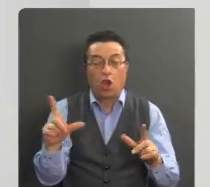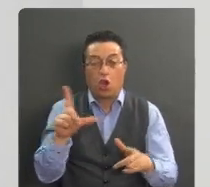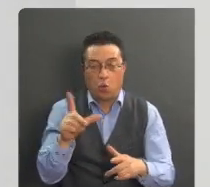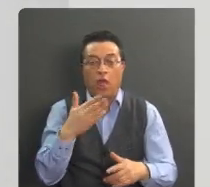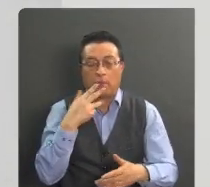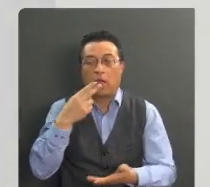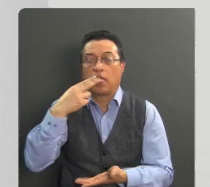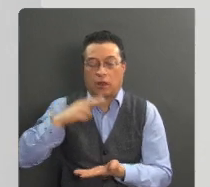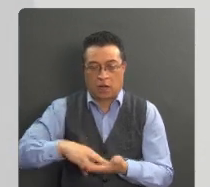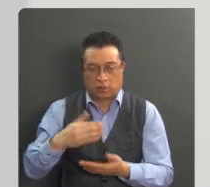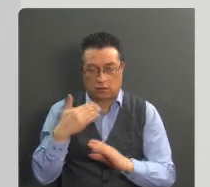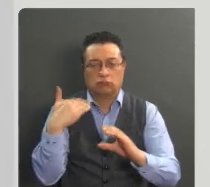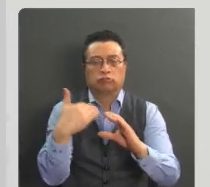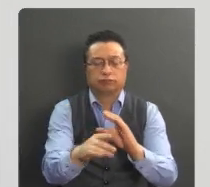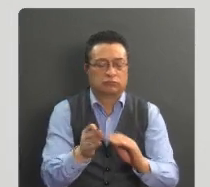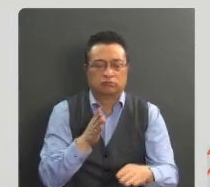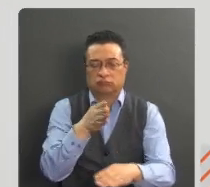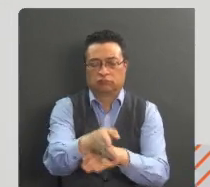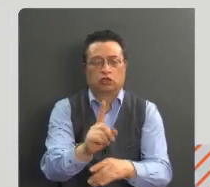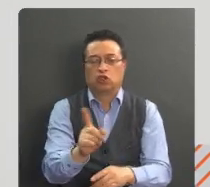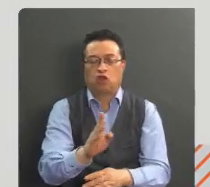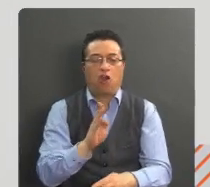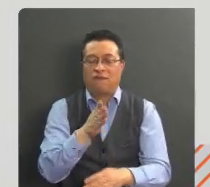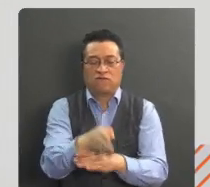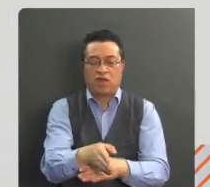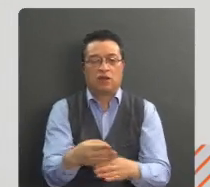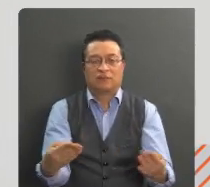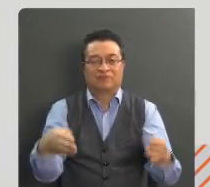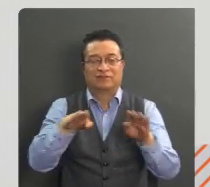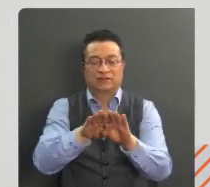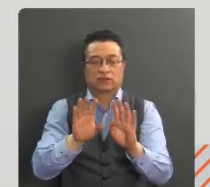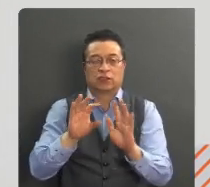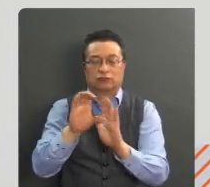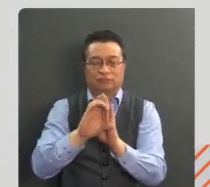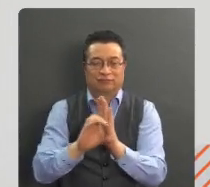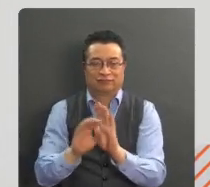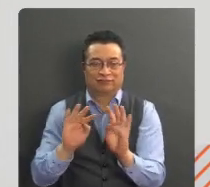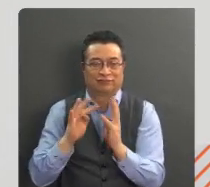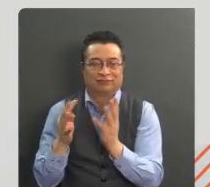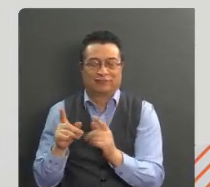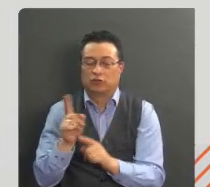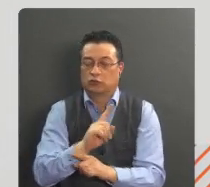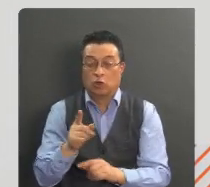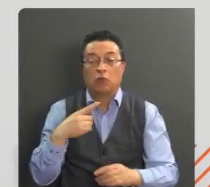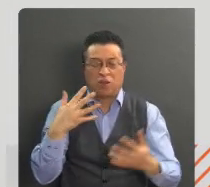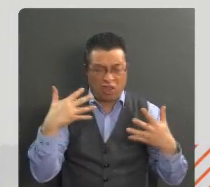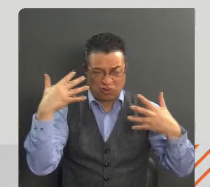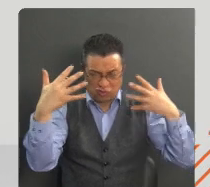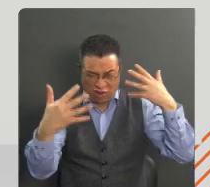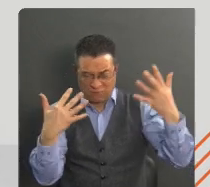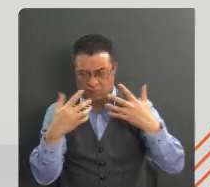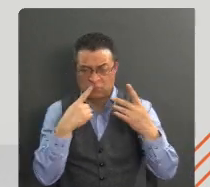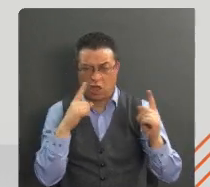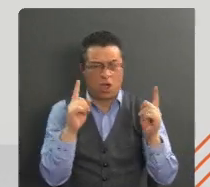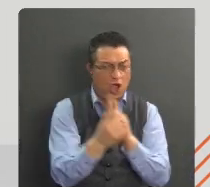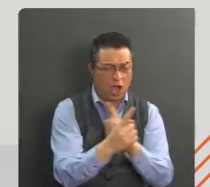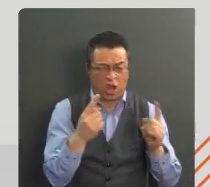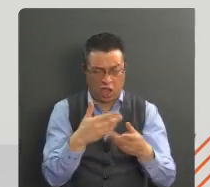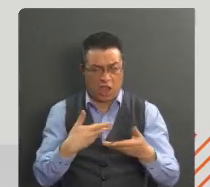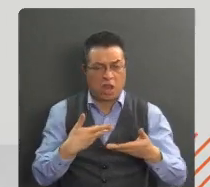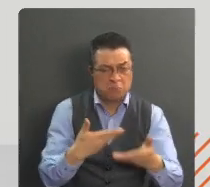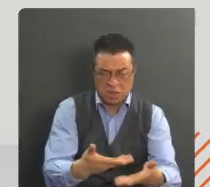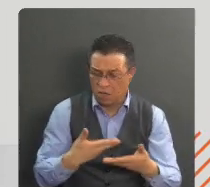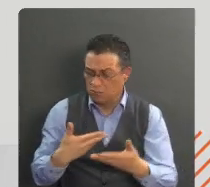para comunicar que no asistirá al acto de clausura de la convención, afirmando que la forma confusa y contradictoria en que se invitó a la y